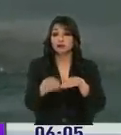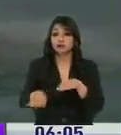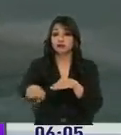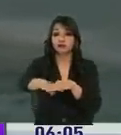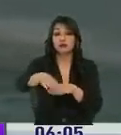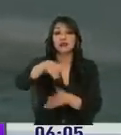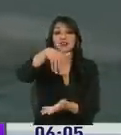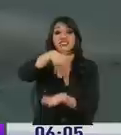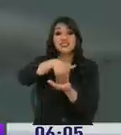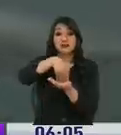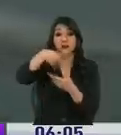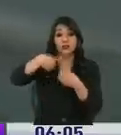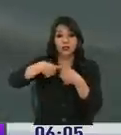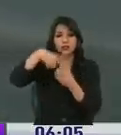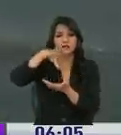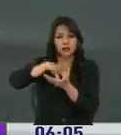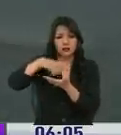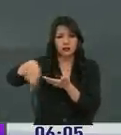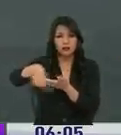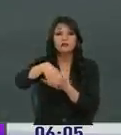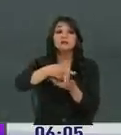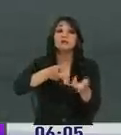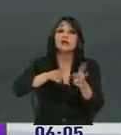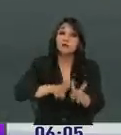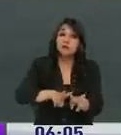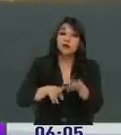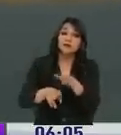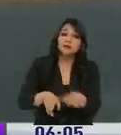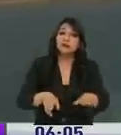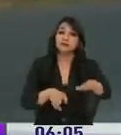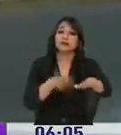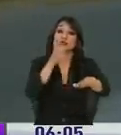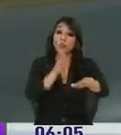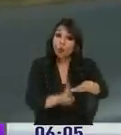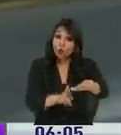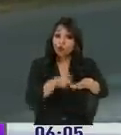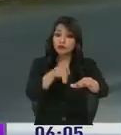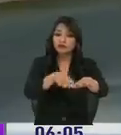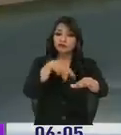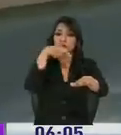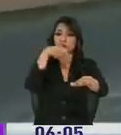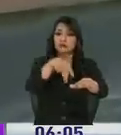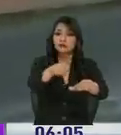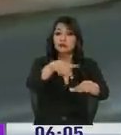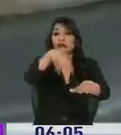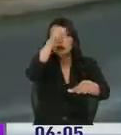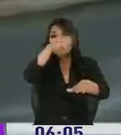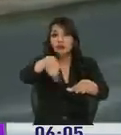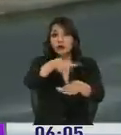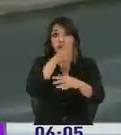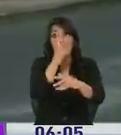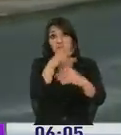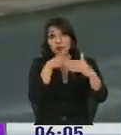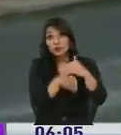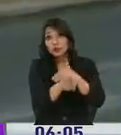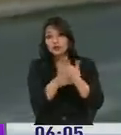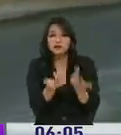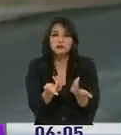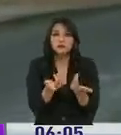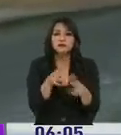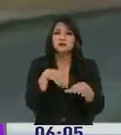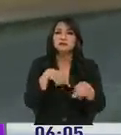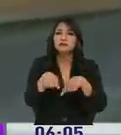centro histórico de la capital, y con ello también pueden llegar inclusive al sur. Al fondo vemos ya los túneles, como también no hay mayor